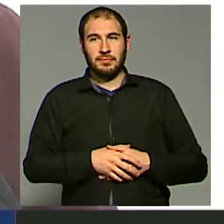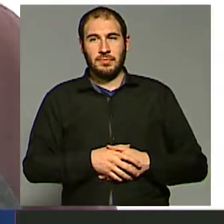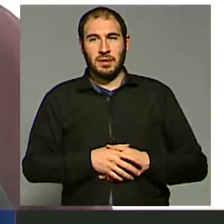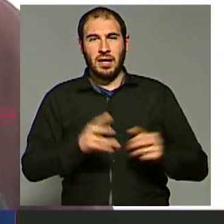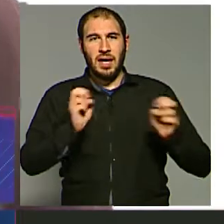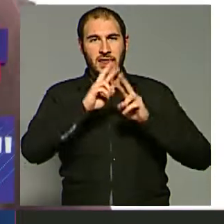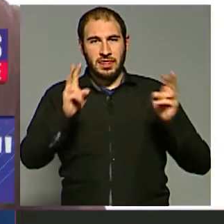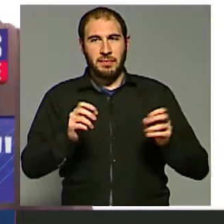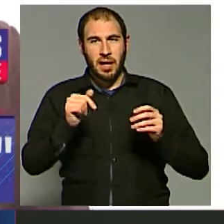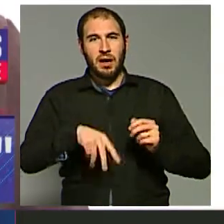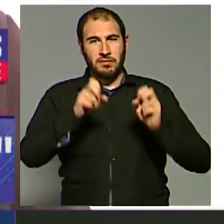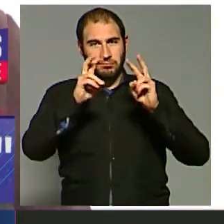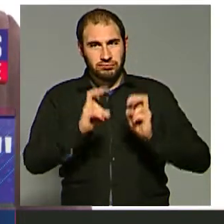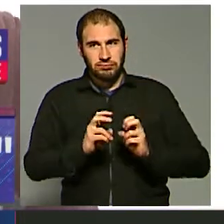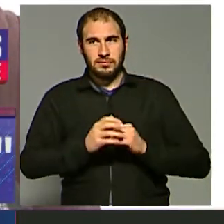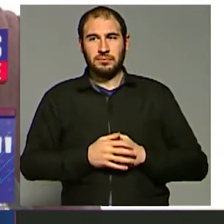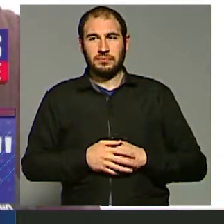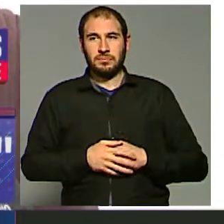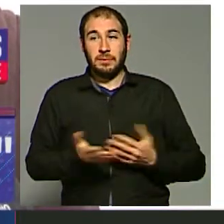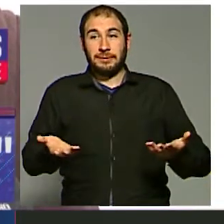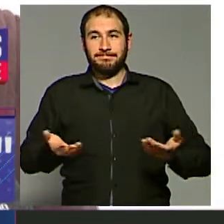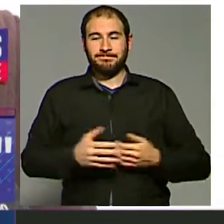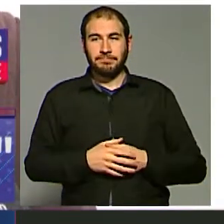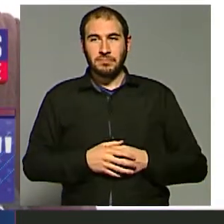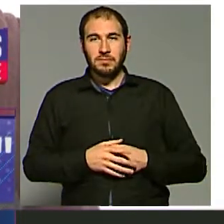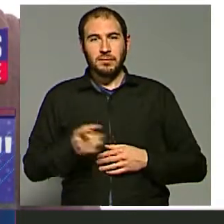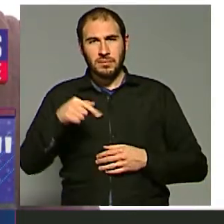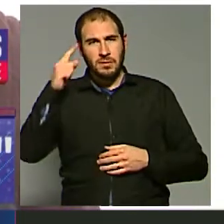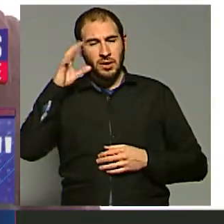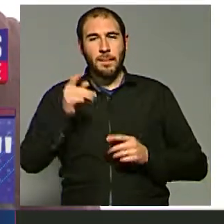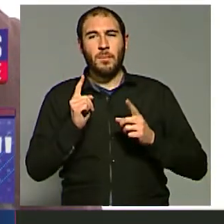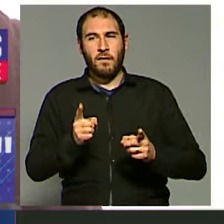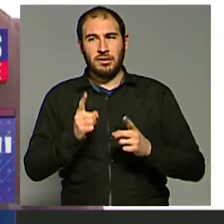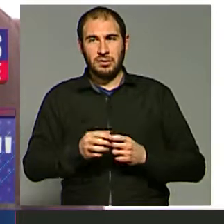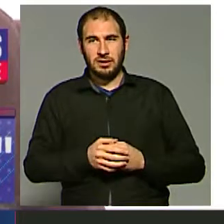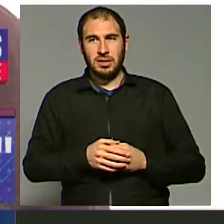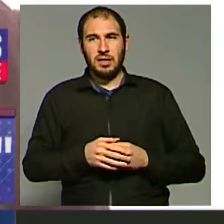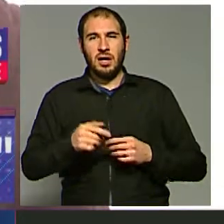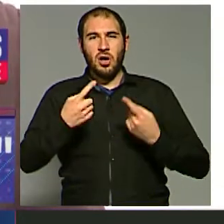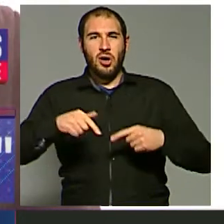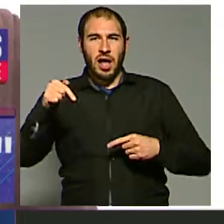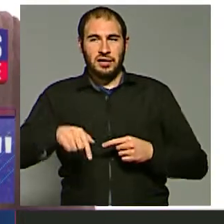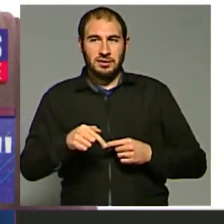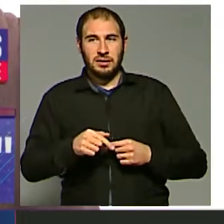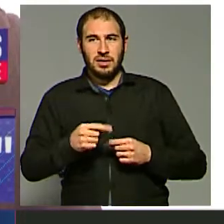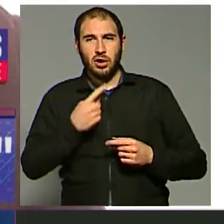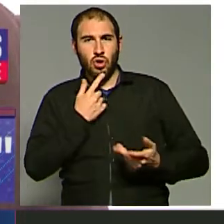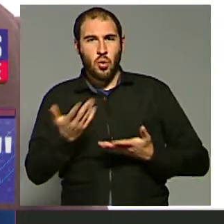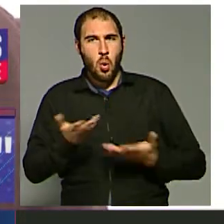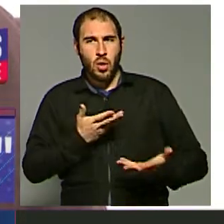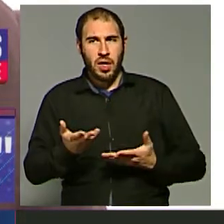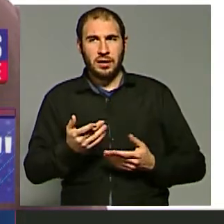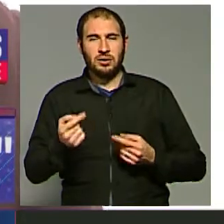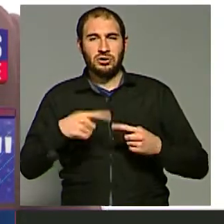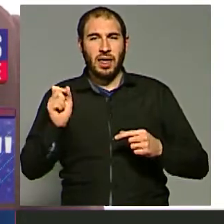Un tema que está en estudio y que, bueno, lo que tienen que tener en cuenta los docentes es que esta situación de alguna incertidumbre de